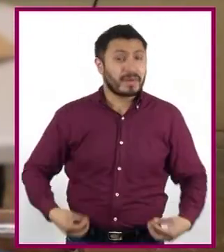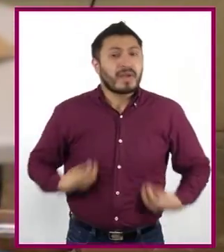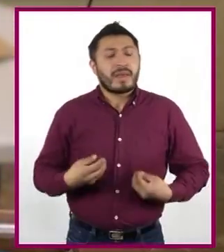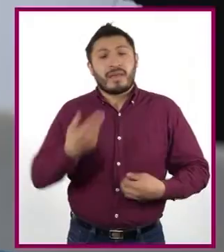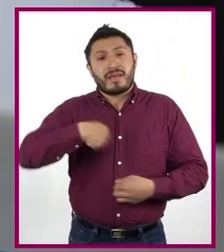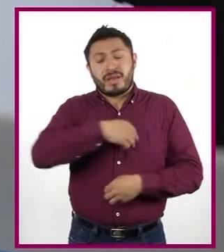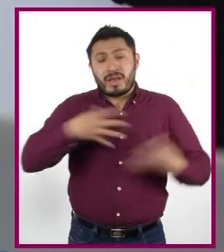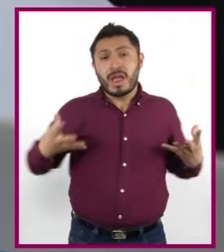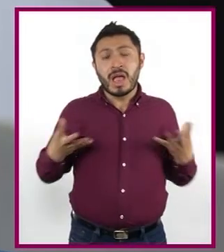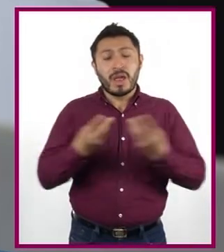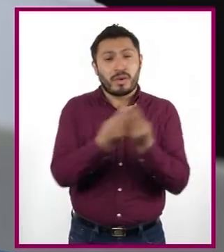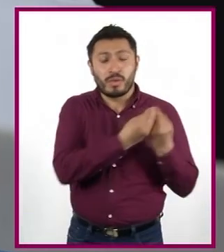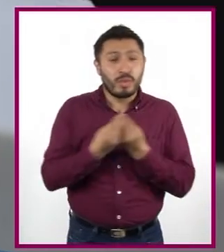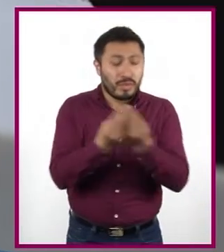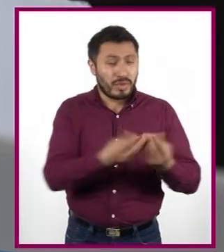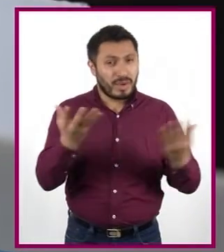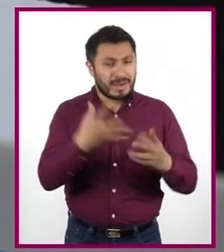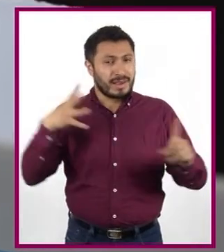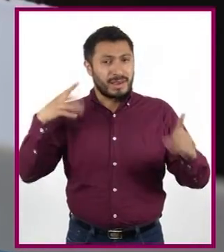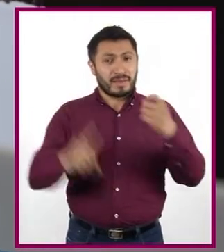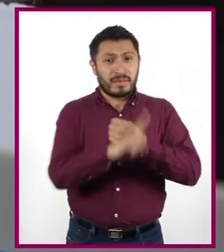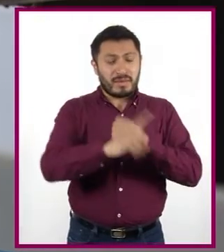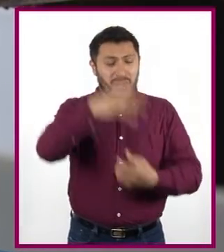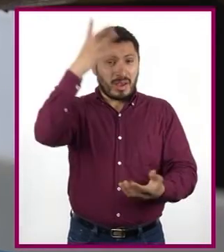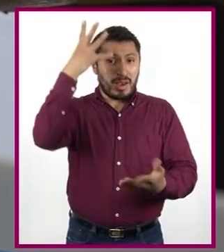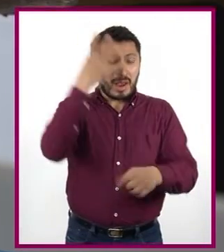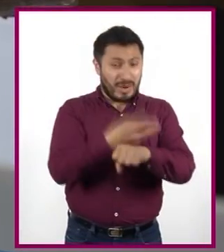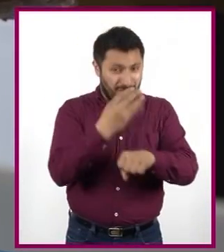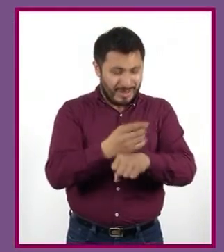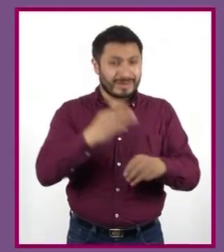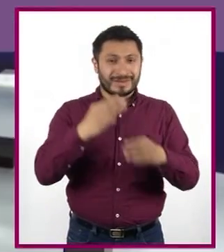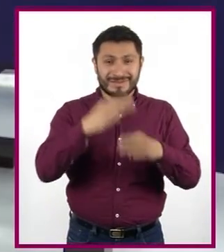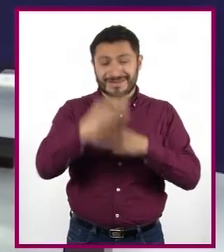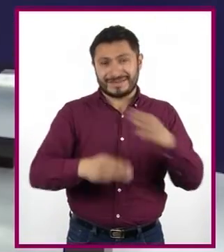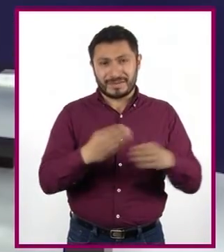podremos conseguir que se solucione un problema global.